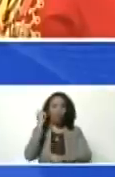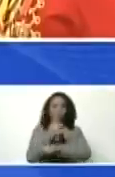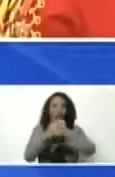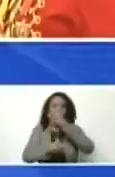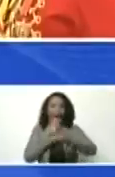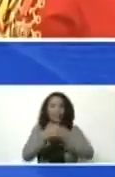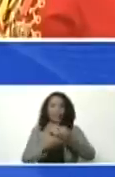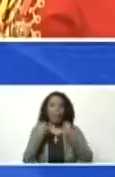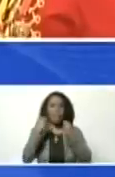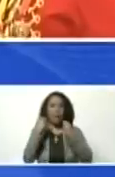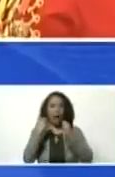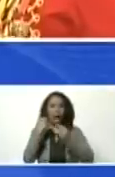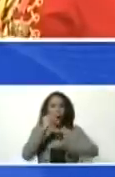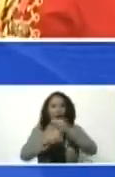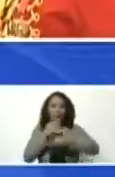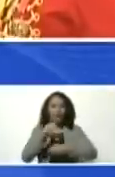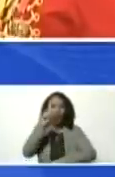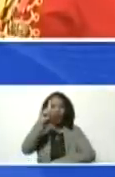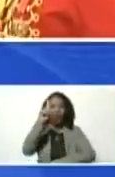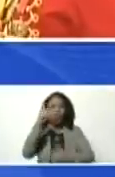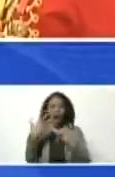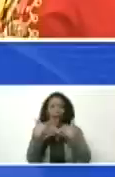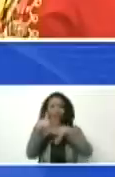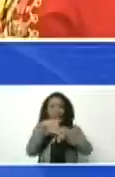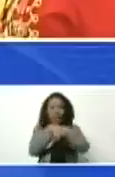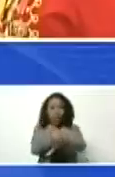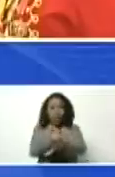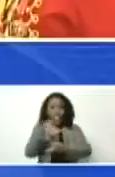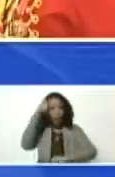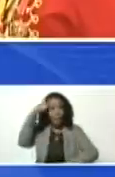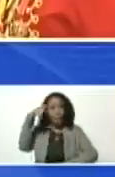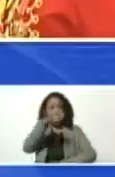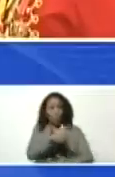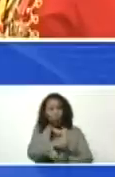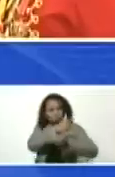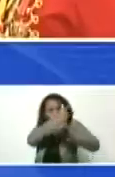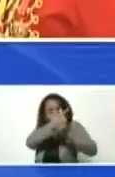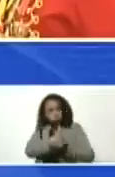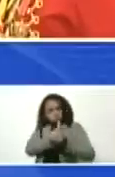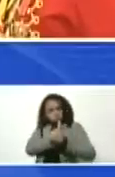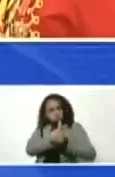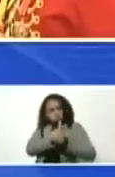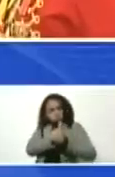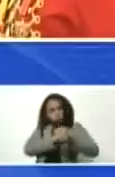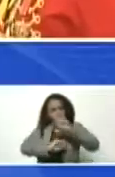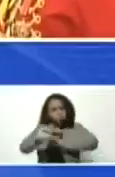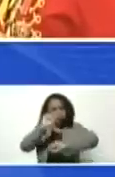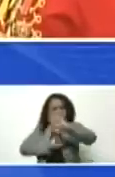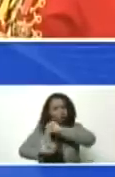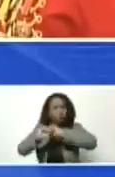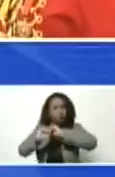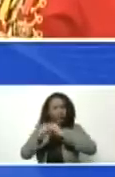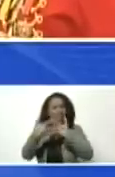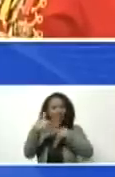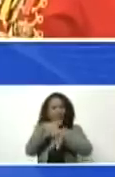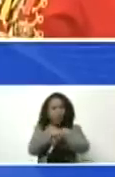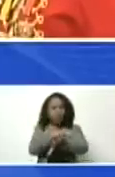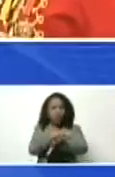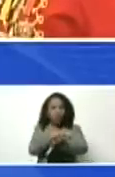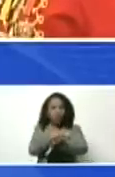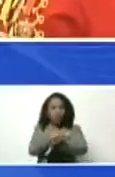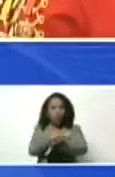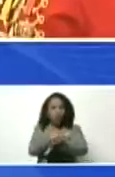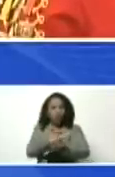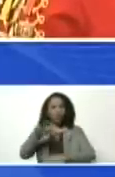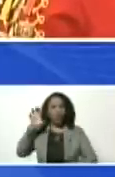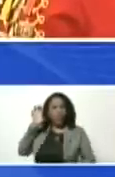para conformarse en una fusión del pueblo en armas. La fusión de la